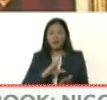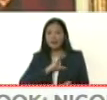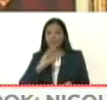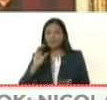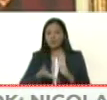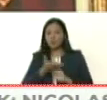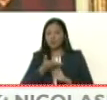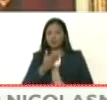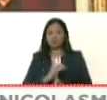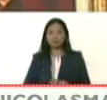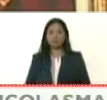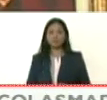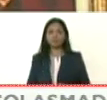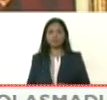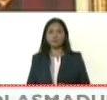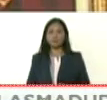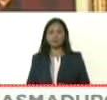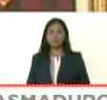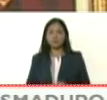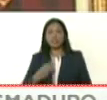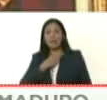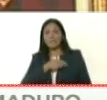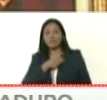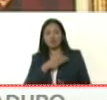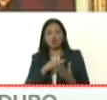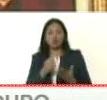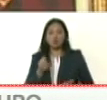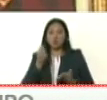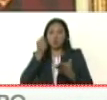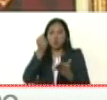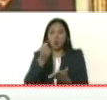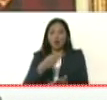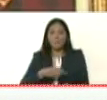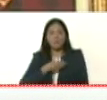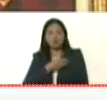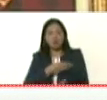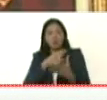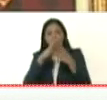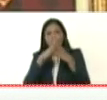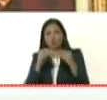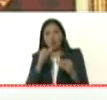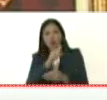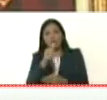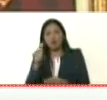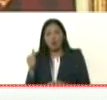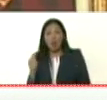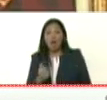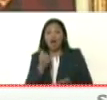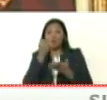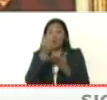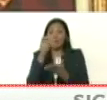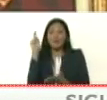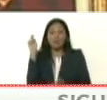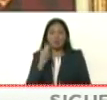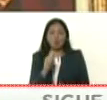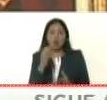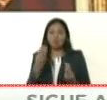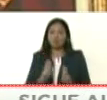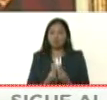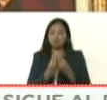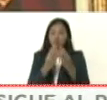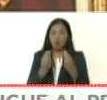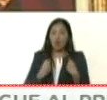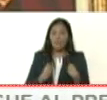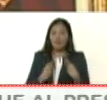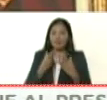patria. Y las misiones, los bonos de las misiones y grandes misiones, los bonos mensuales que vienen a complementar la vida